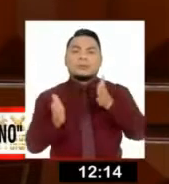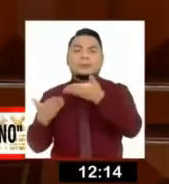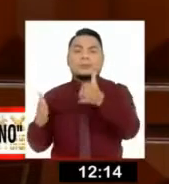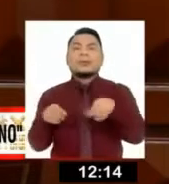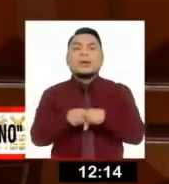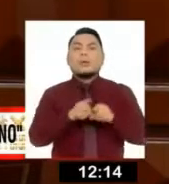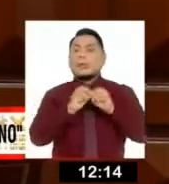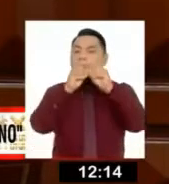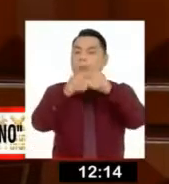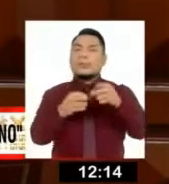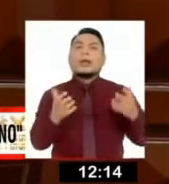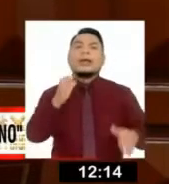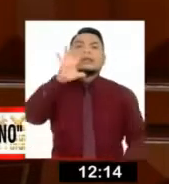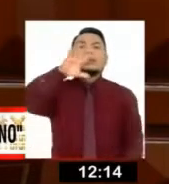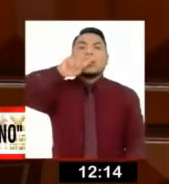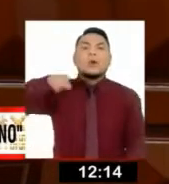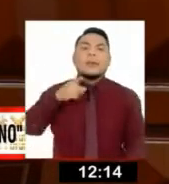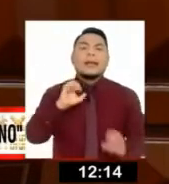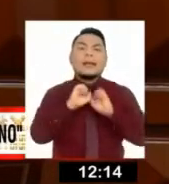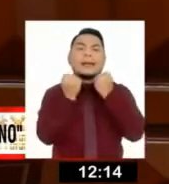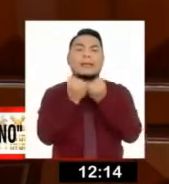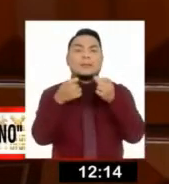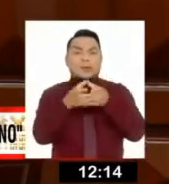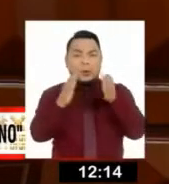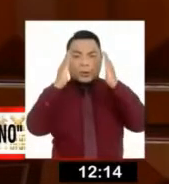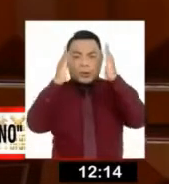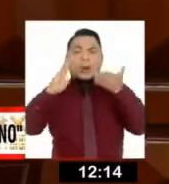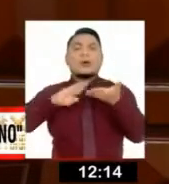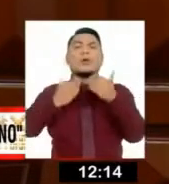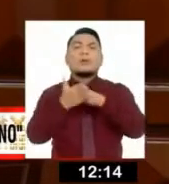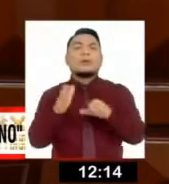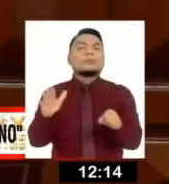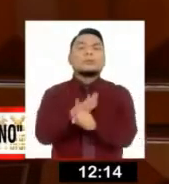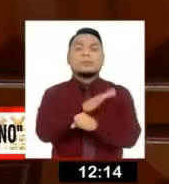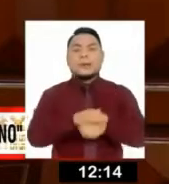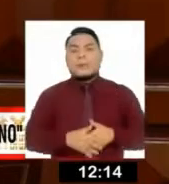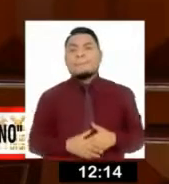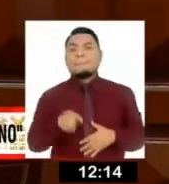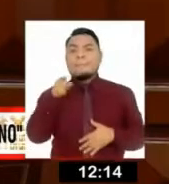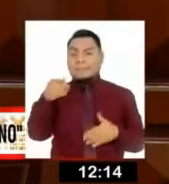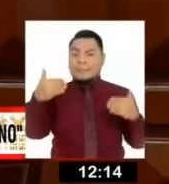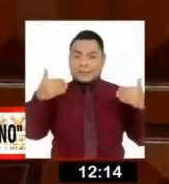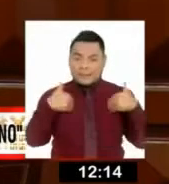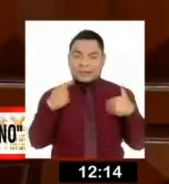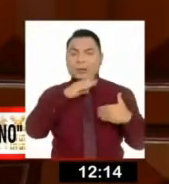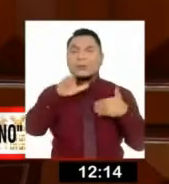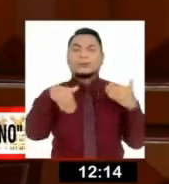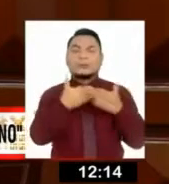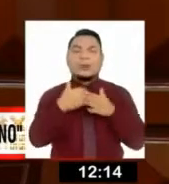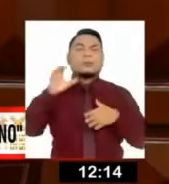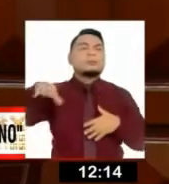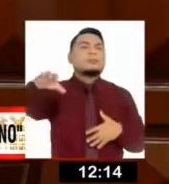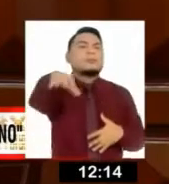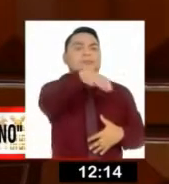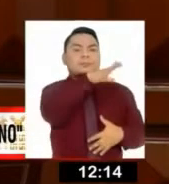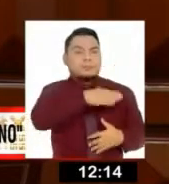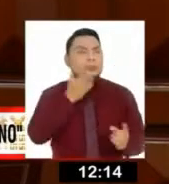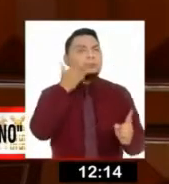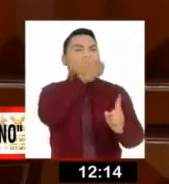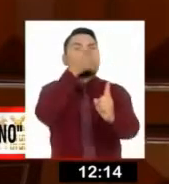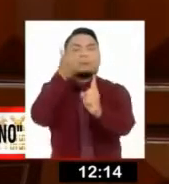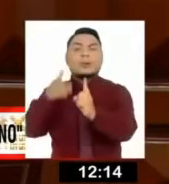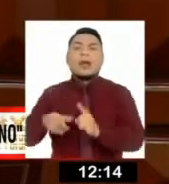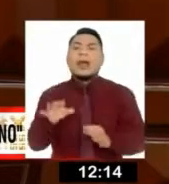conformación de 5.000 equipos de atención comunitaria integral que tendrán un criterio territorial para que